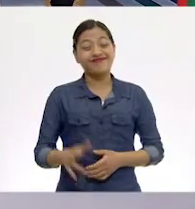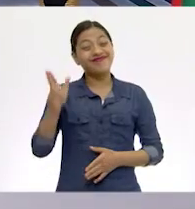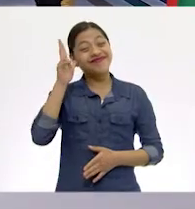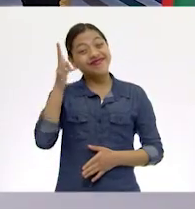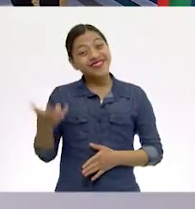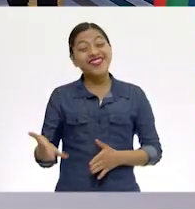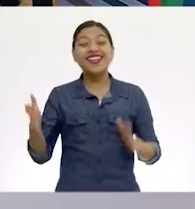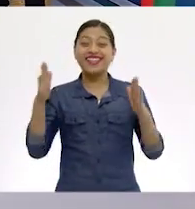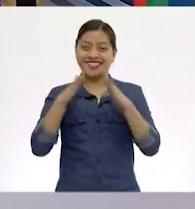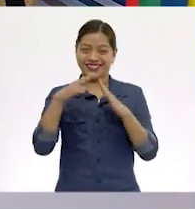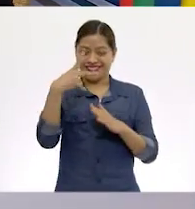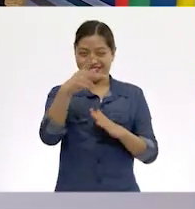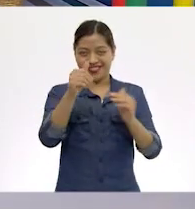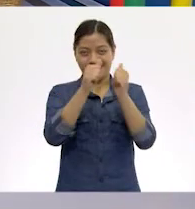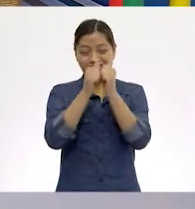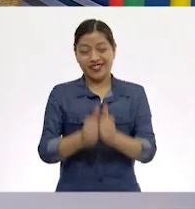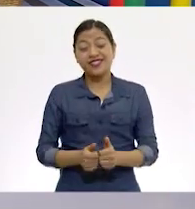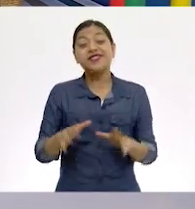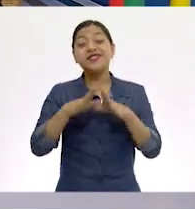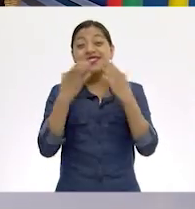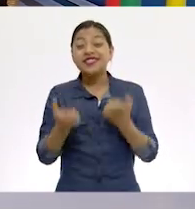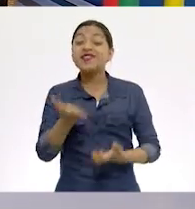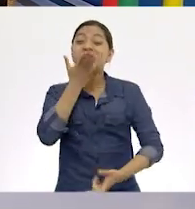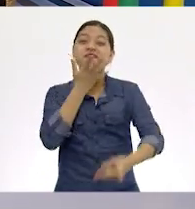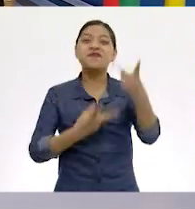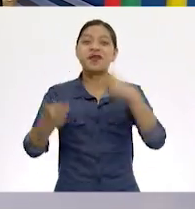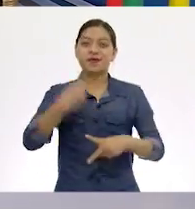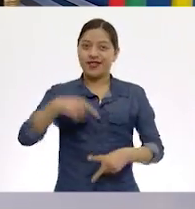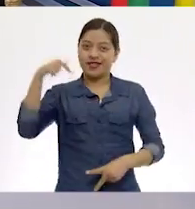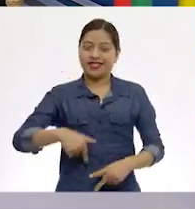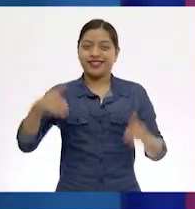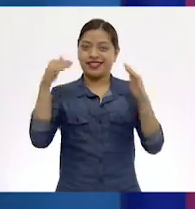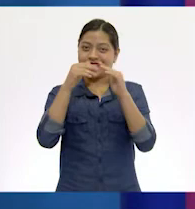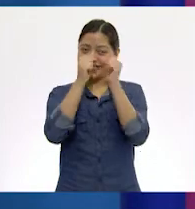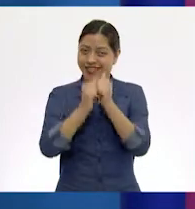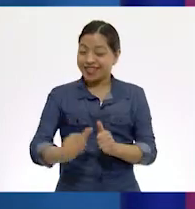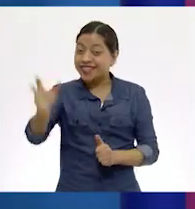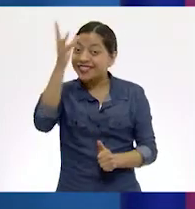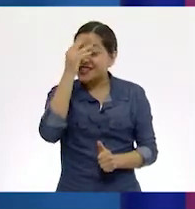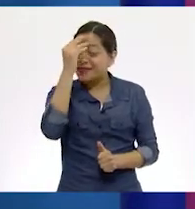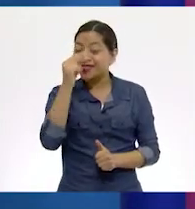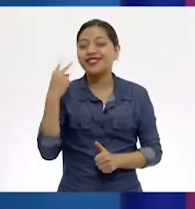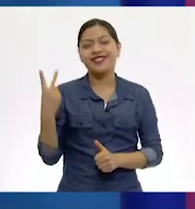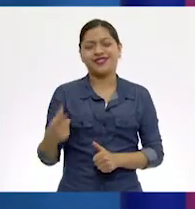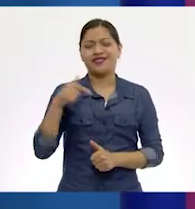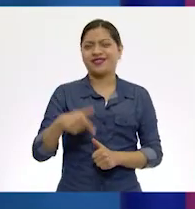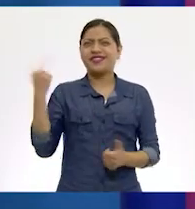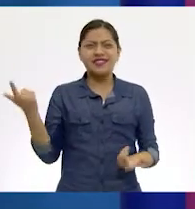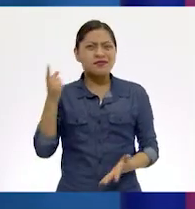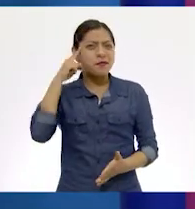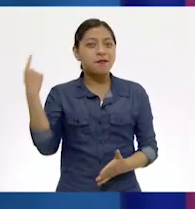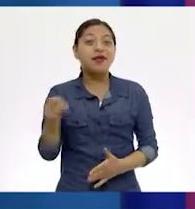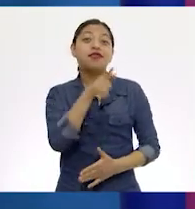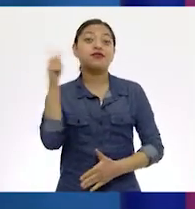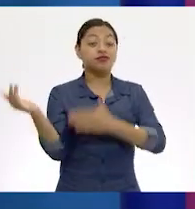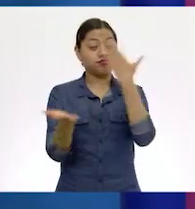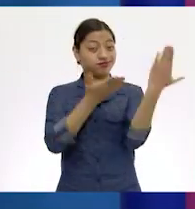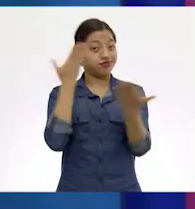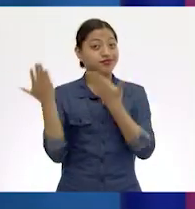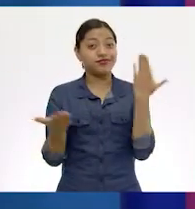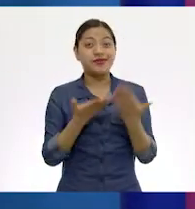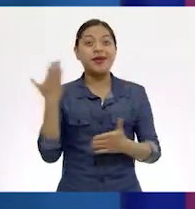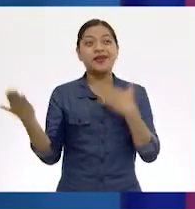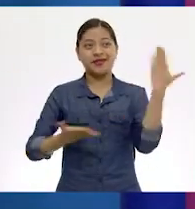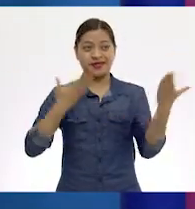Hola, allá en casita, ¿cómo están? Les damos la bienvenida a Aprende en Casa 2, un espacio en el que vamos a poder estudiar y divertirnos